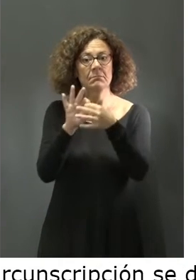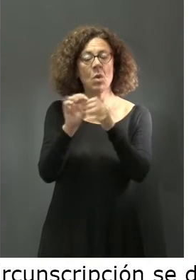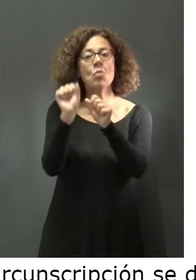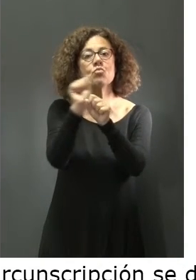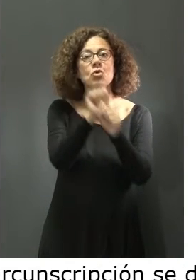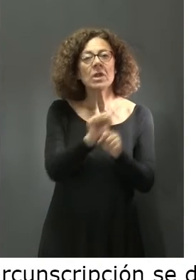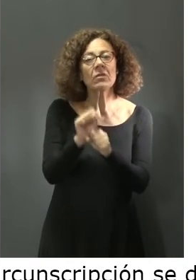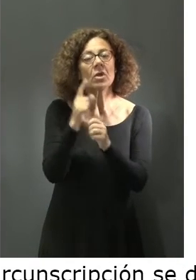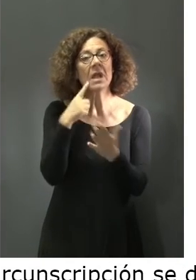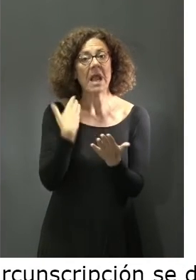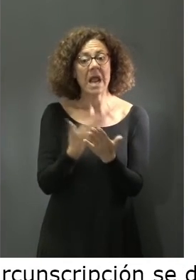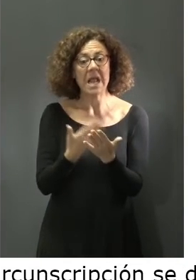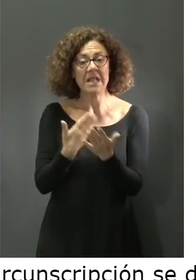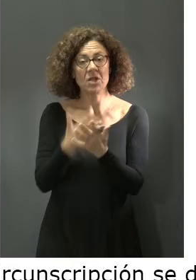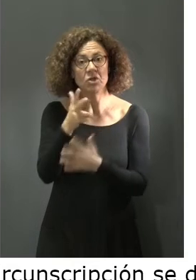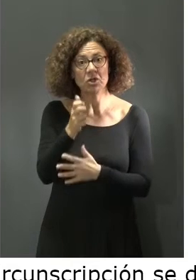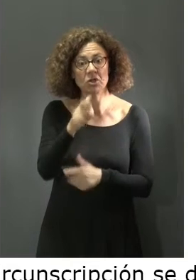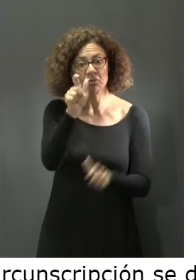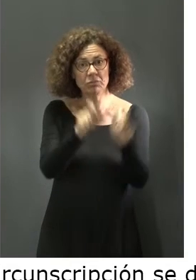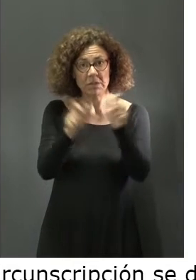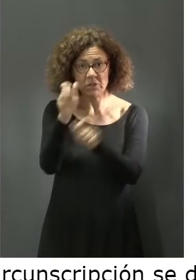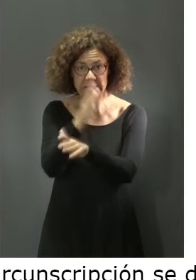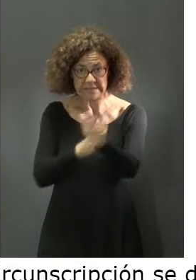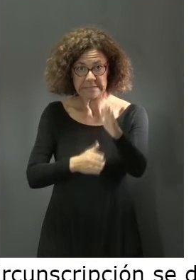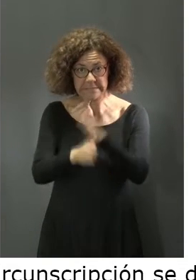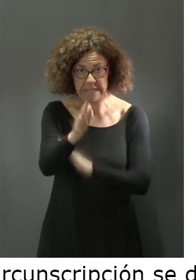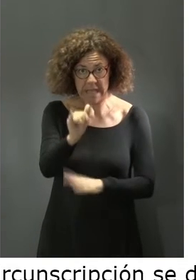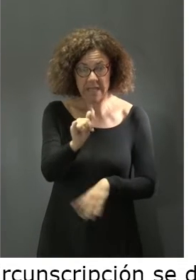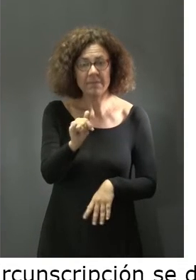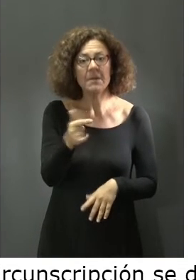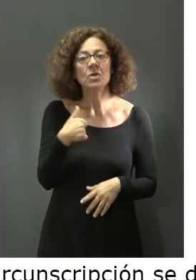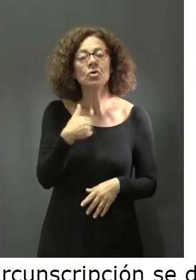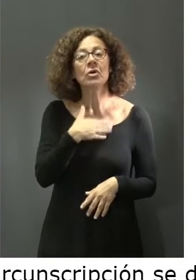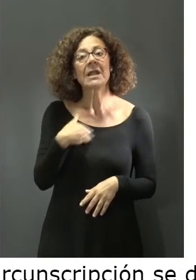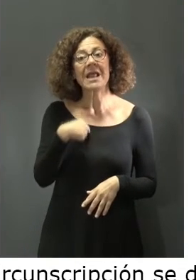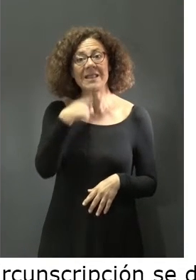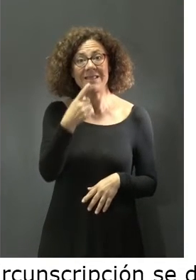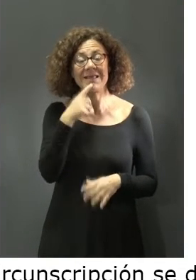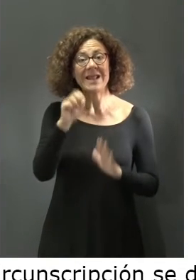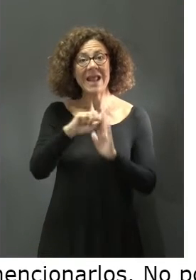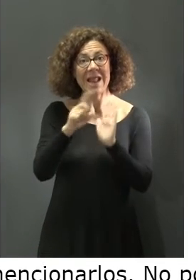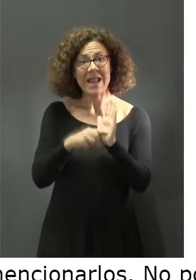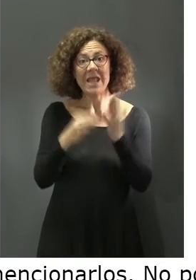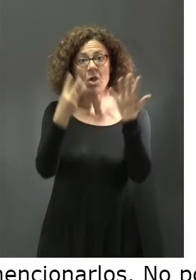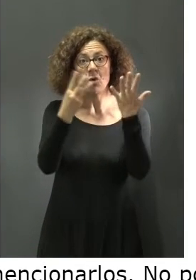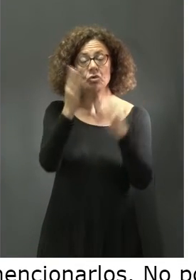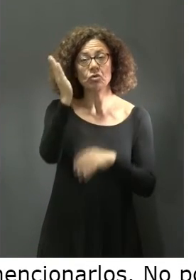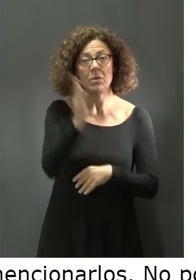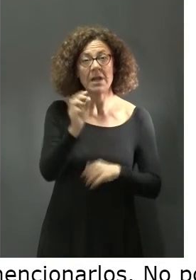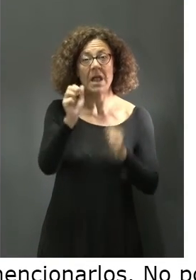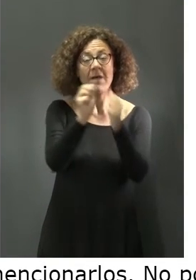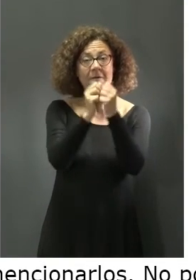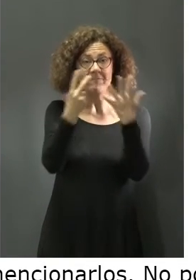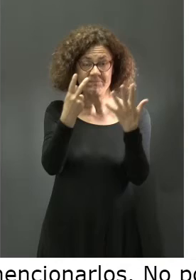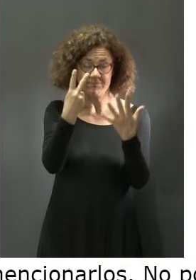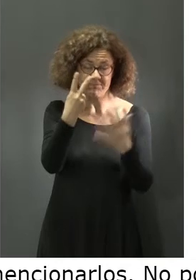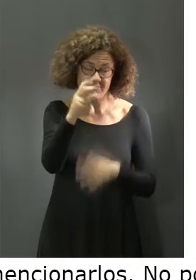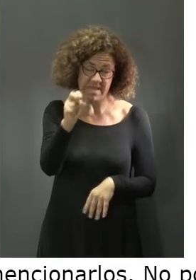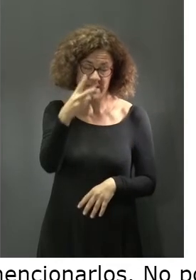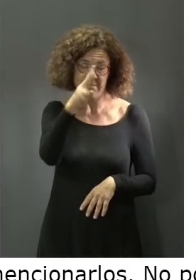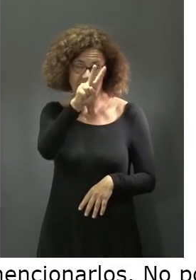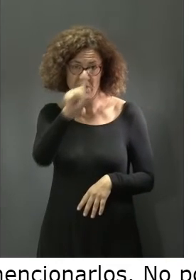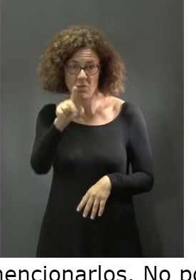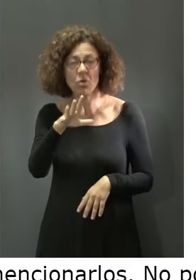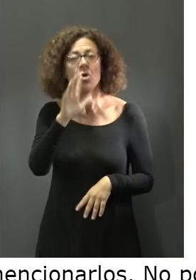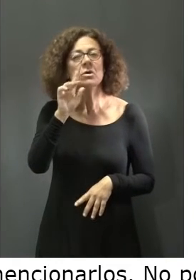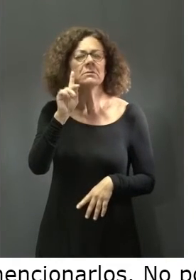protección y garantías de los derechos de las personas con discapacidad, quería mencionar que la Ley 8/2021, que es muy conocida porque